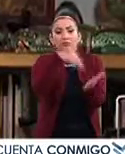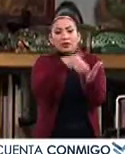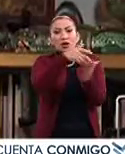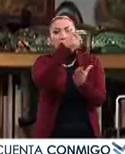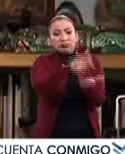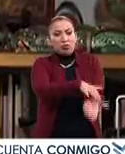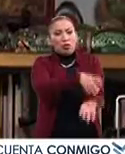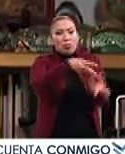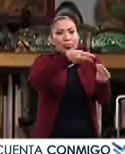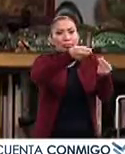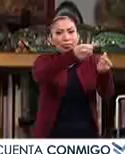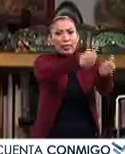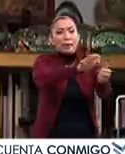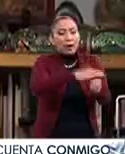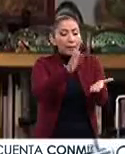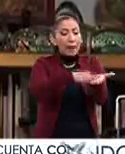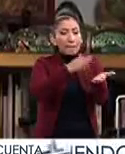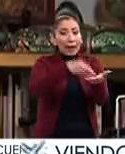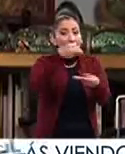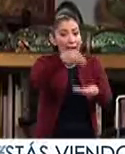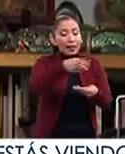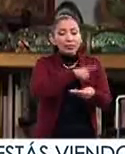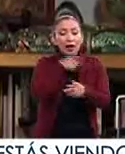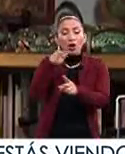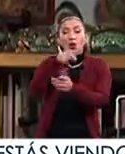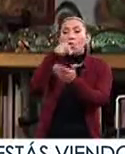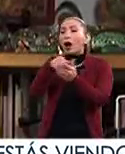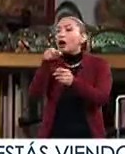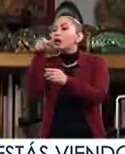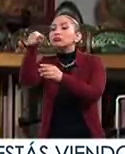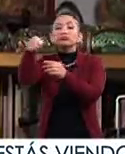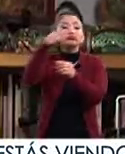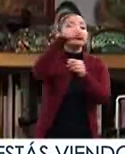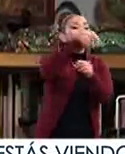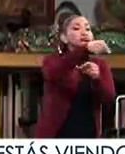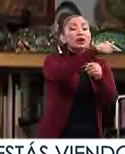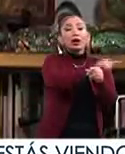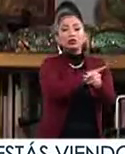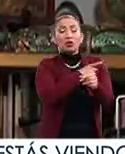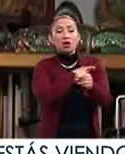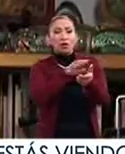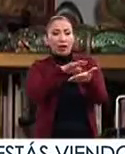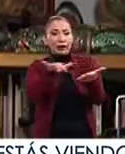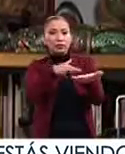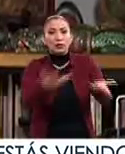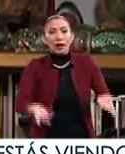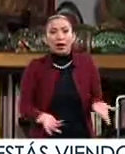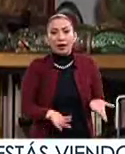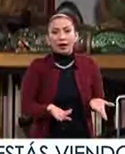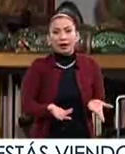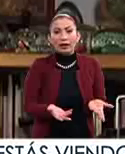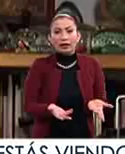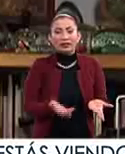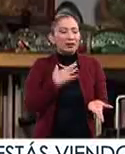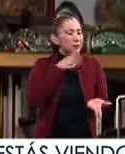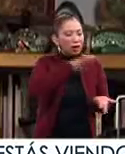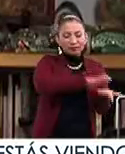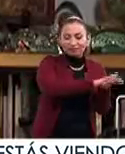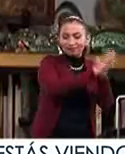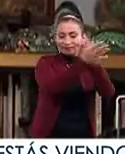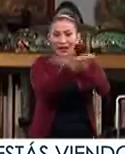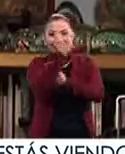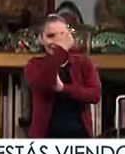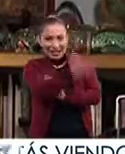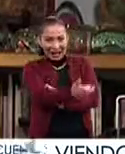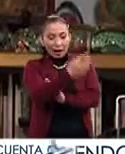millones de pesos, porque el papel hay que destinarlo a los lugares donde solo se lee el claro, papel. claro. Entonces, volcar todo este